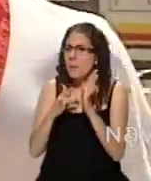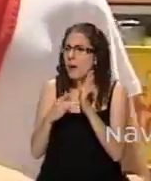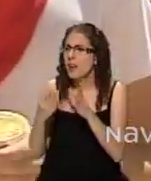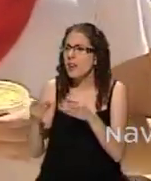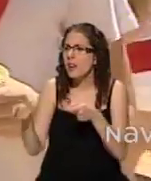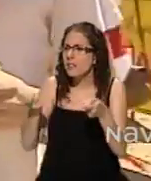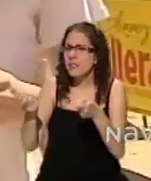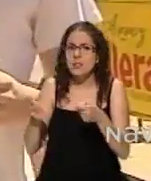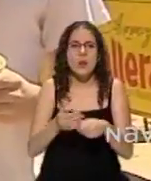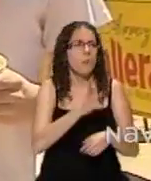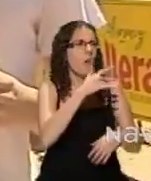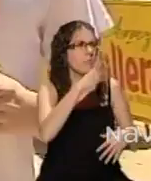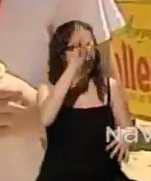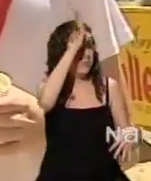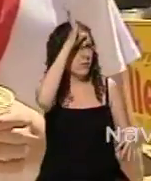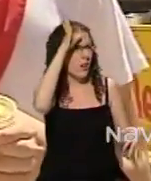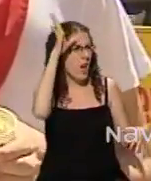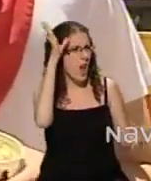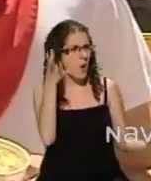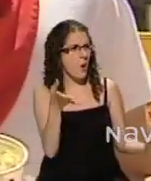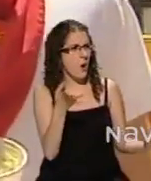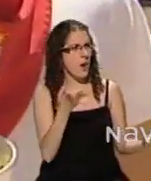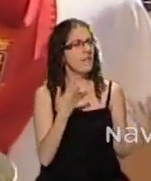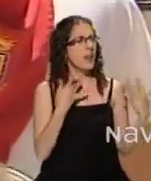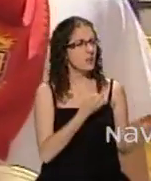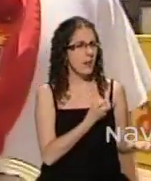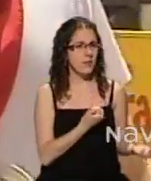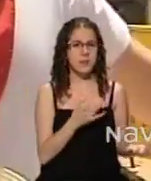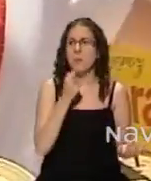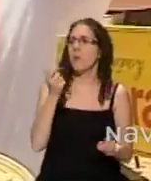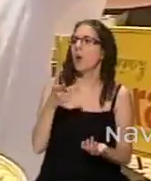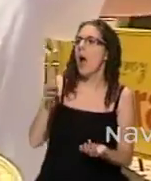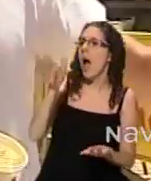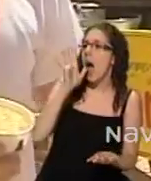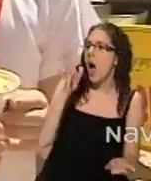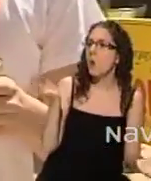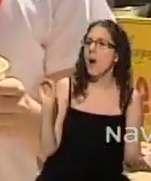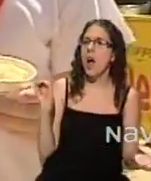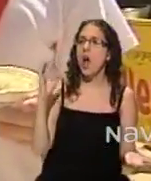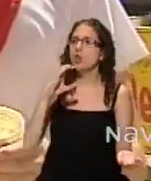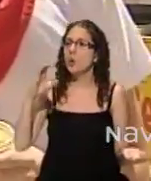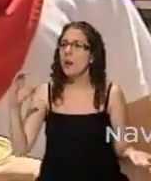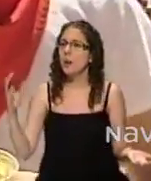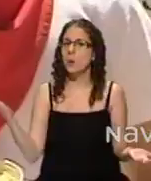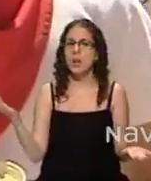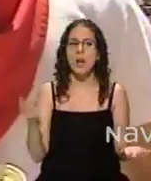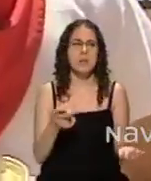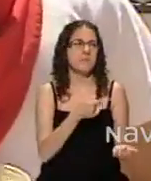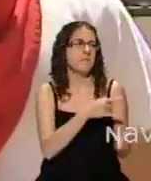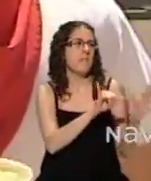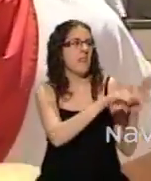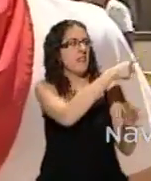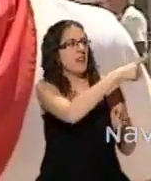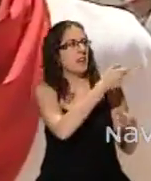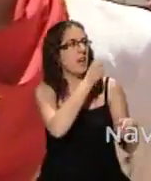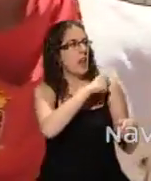boca. Pero un poquito de agua o de Coca-Cola, esas cosas. Está que ha dado la heladería. Ahí te ha venido como a mano. Tú